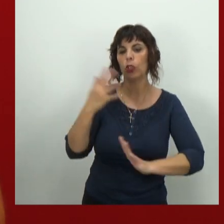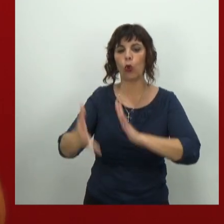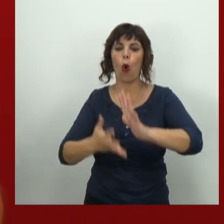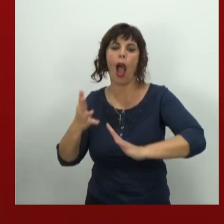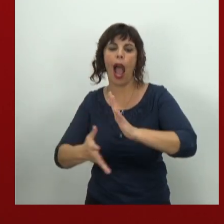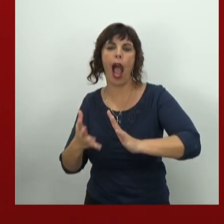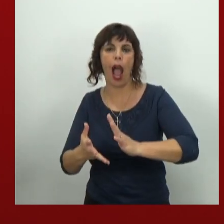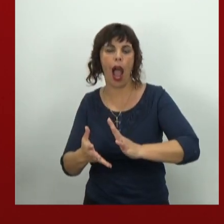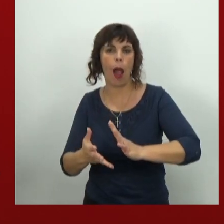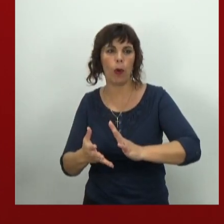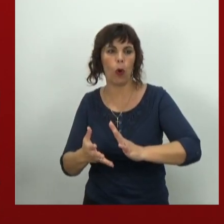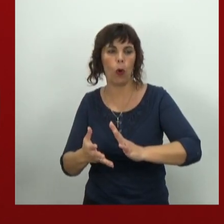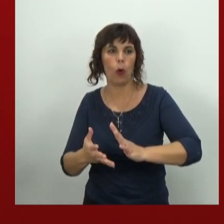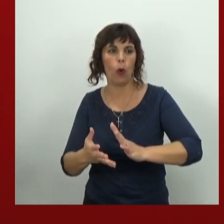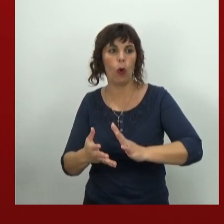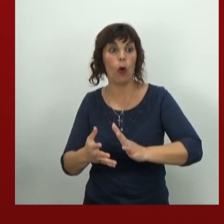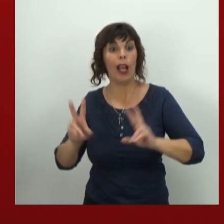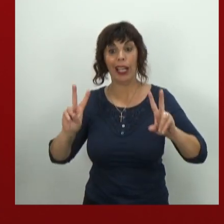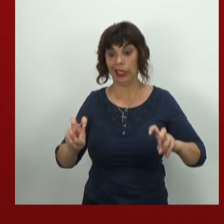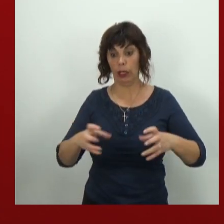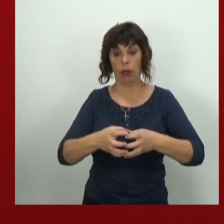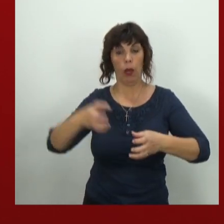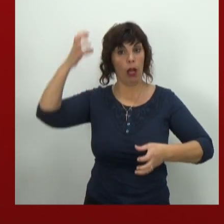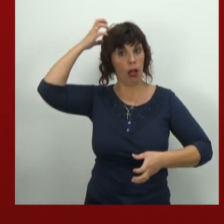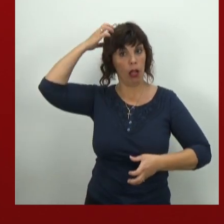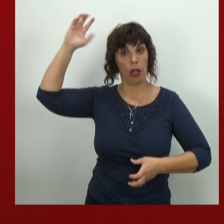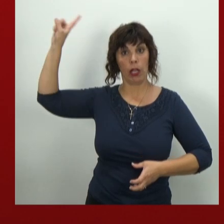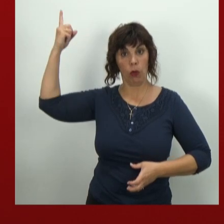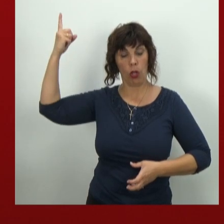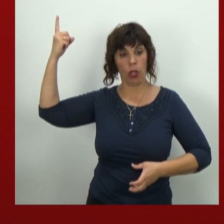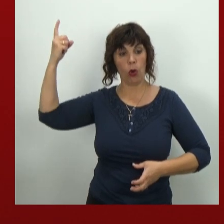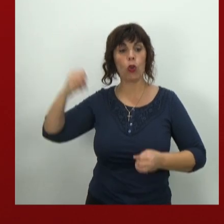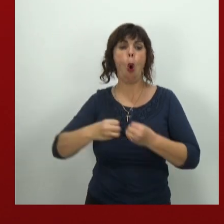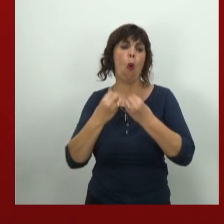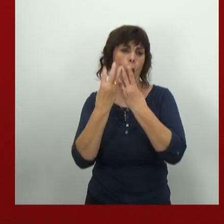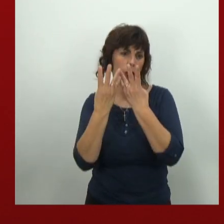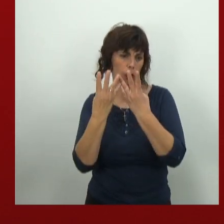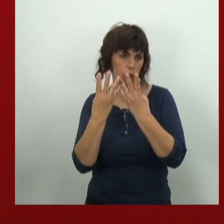habló 105 veces del reino de Dios.